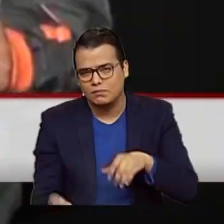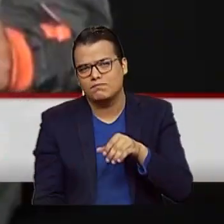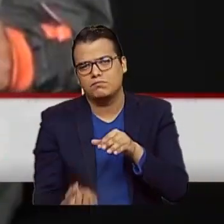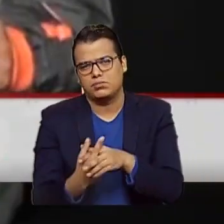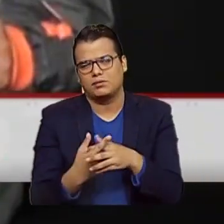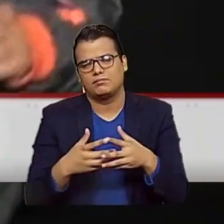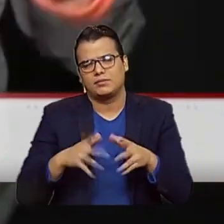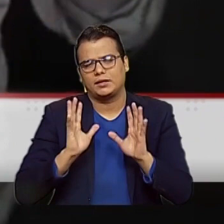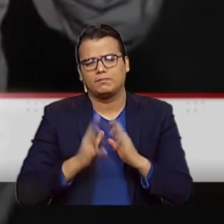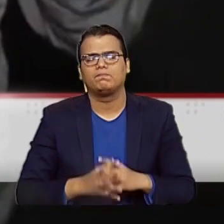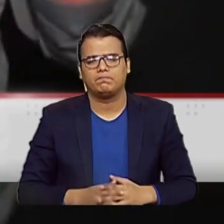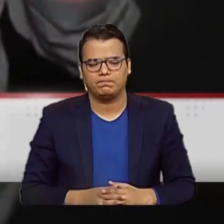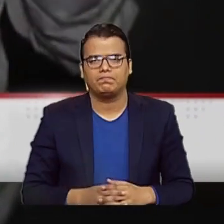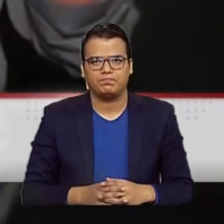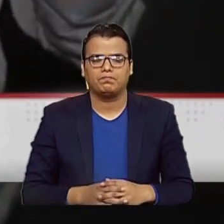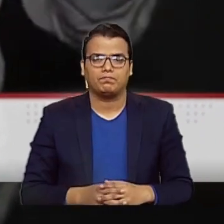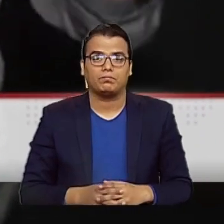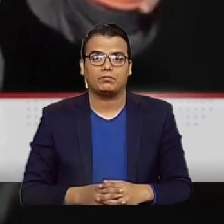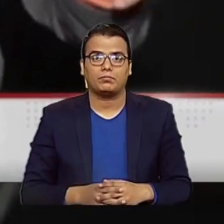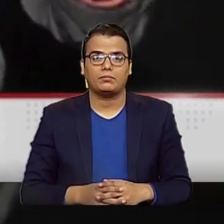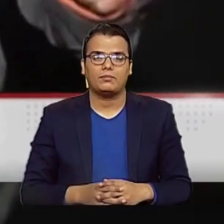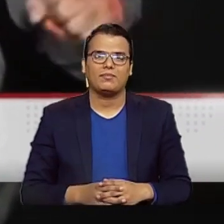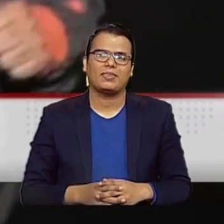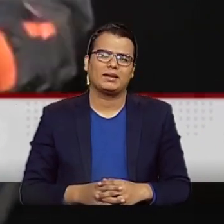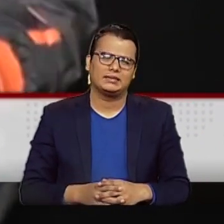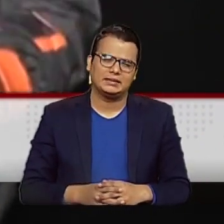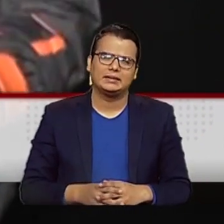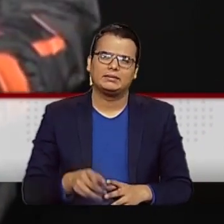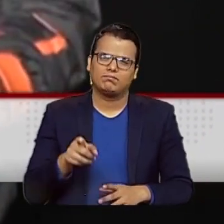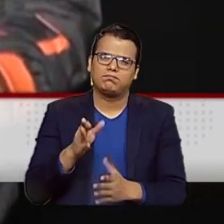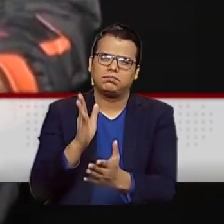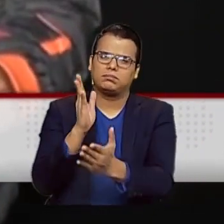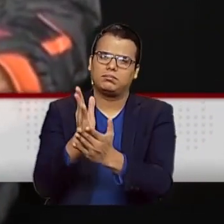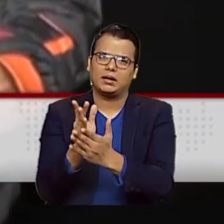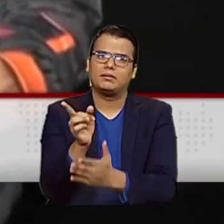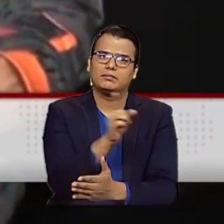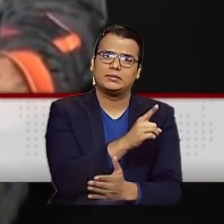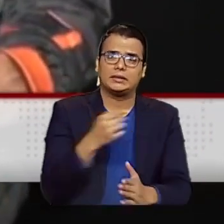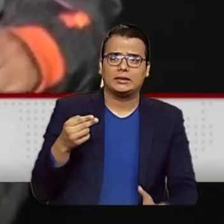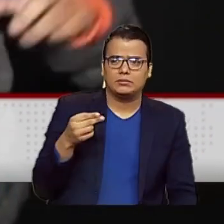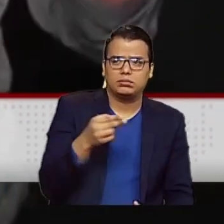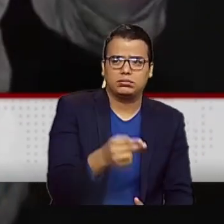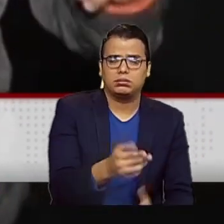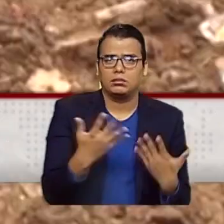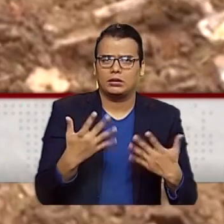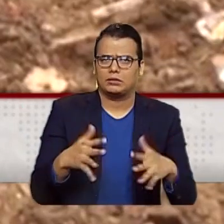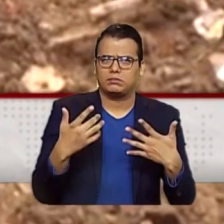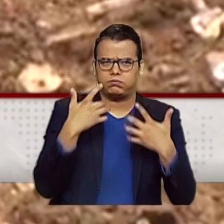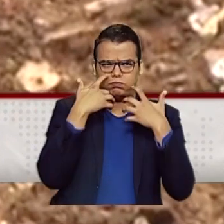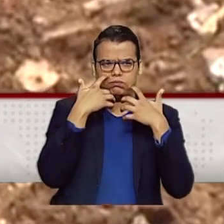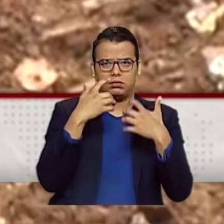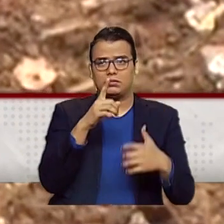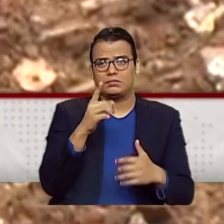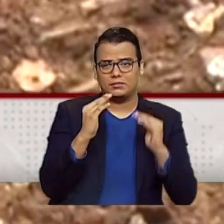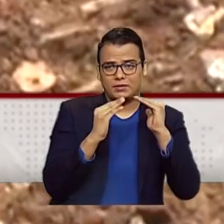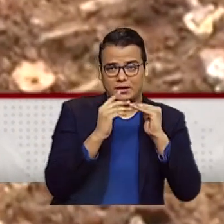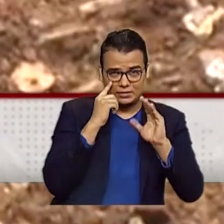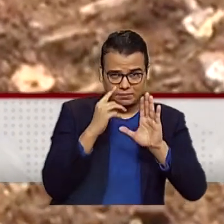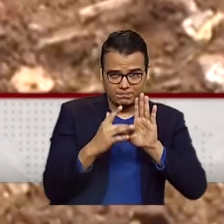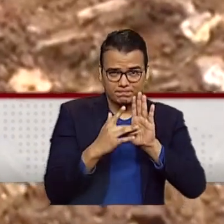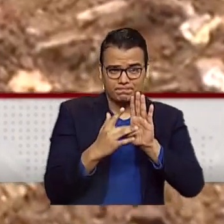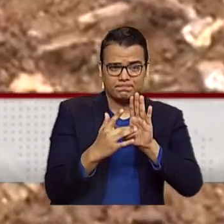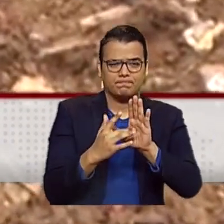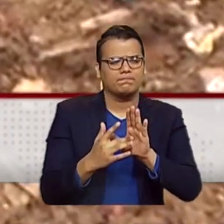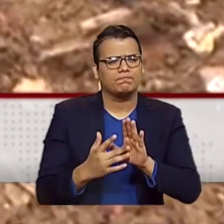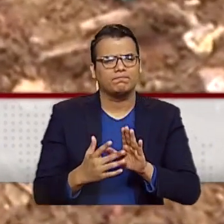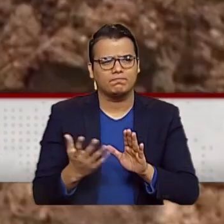hoy. De la mano de la tragedia también vienen las historias de vida. Esta vivienda que estamos viendo en